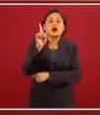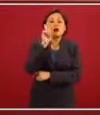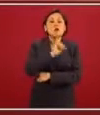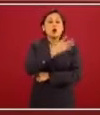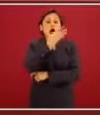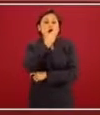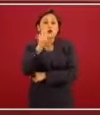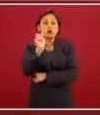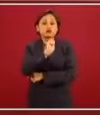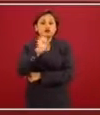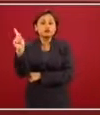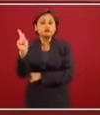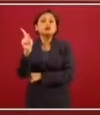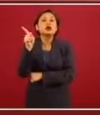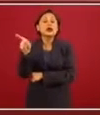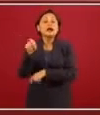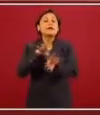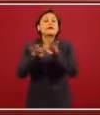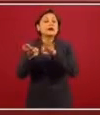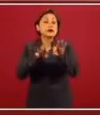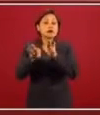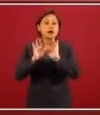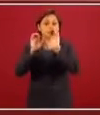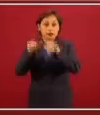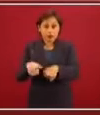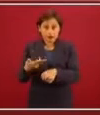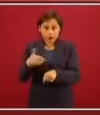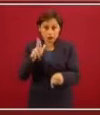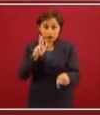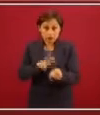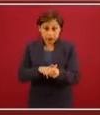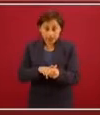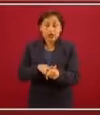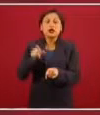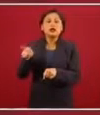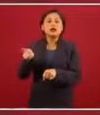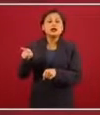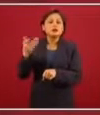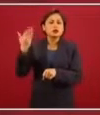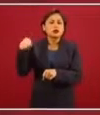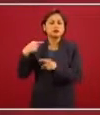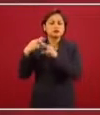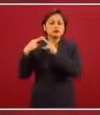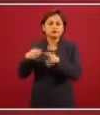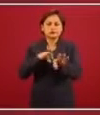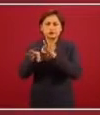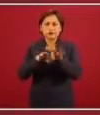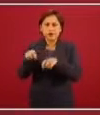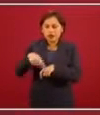salud son de interés público, pueden voluntariamente asistir a trabajar. Nadie se los va a impedir, al